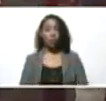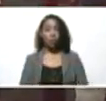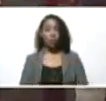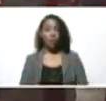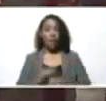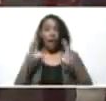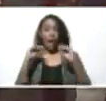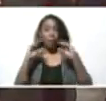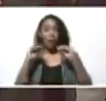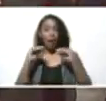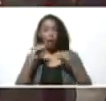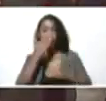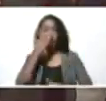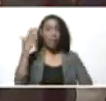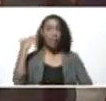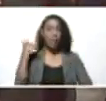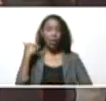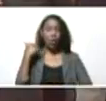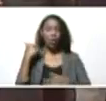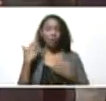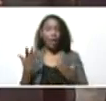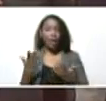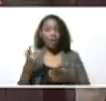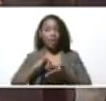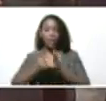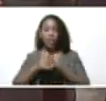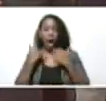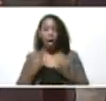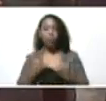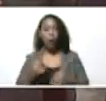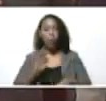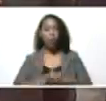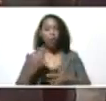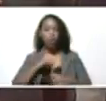es hablar del pasado que es presente, porque estamos aquí,